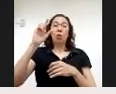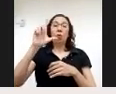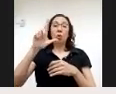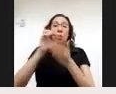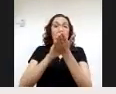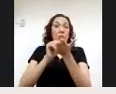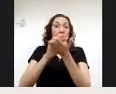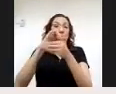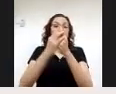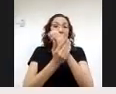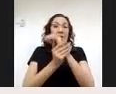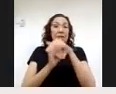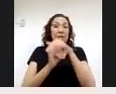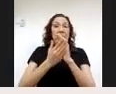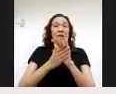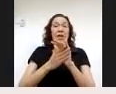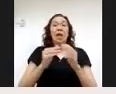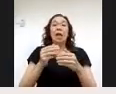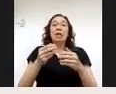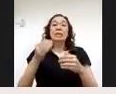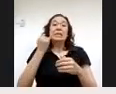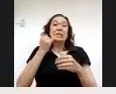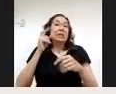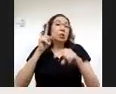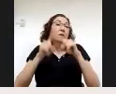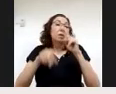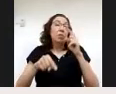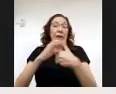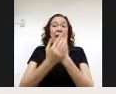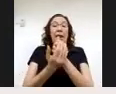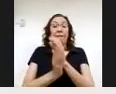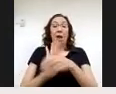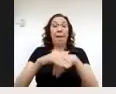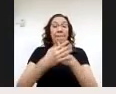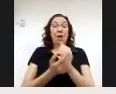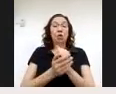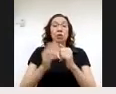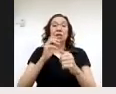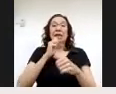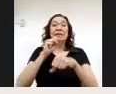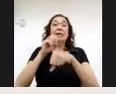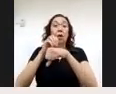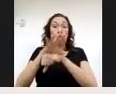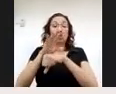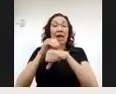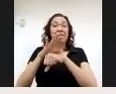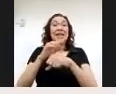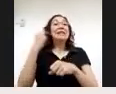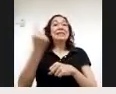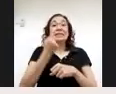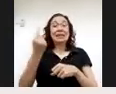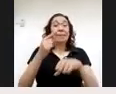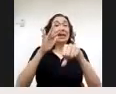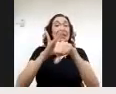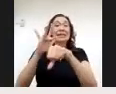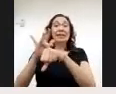que en un dado caso no se pueda hacer el lavado de manos, es lo recomendable cada vez que se